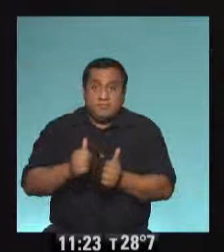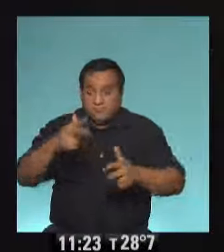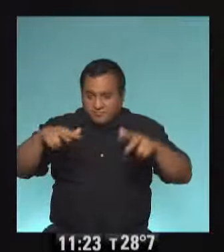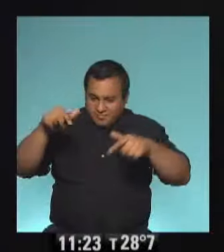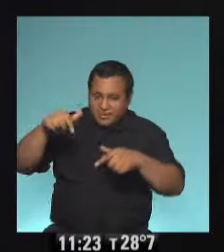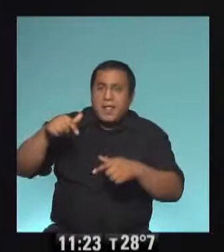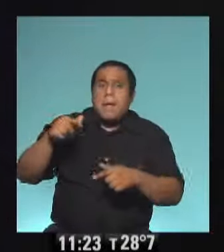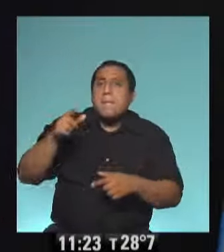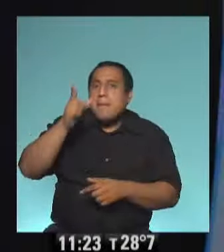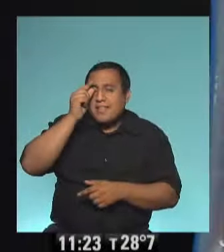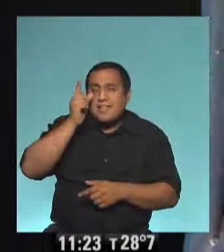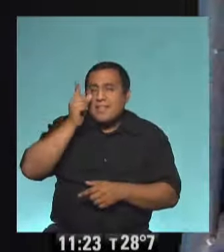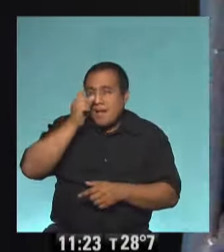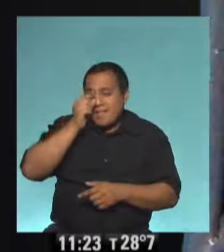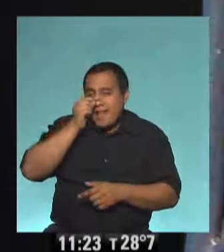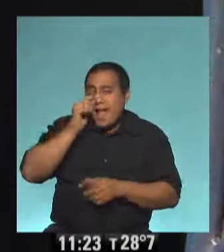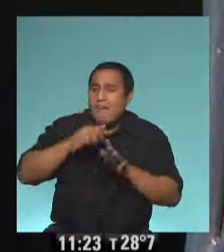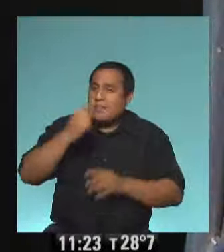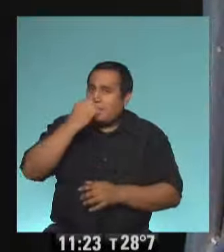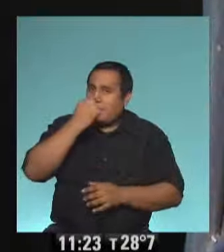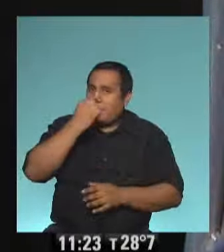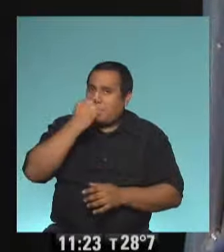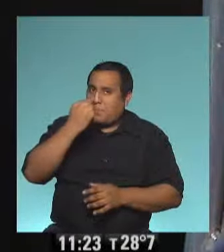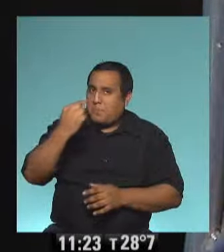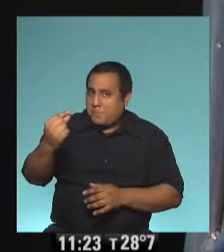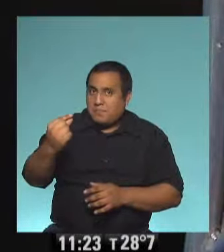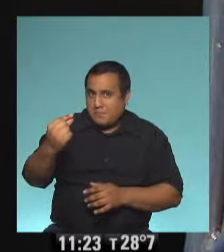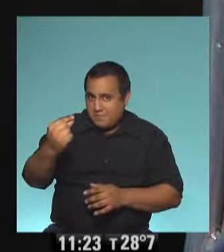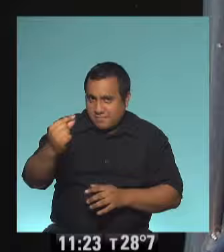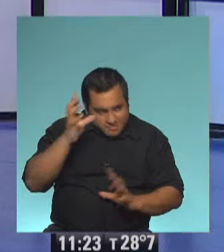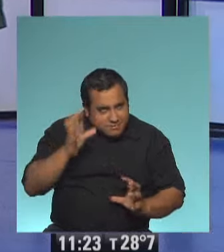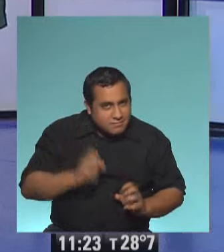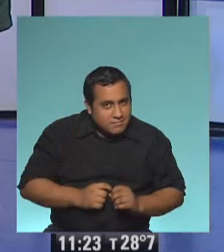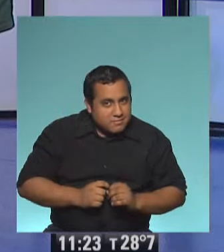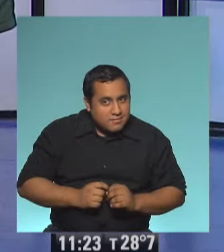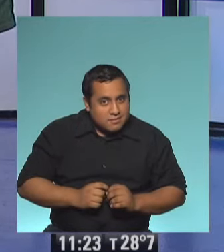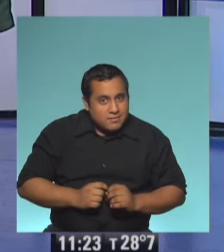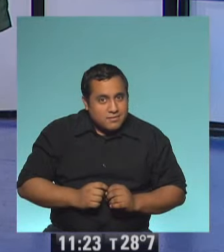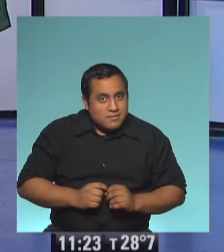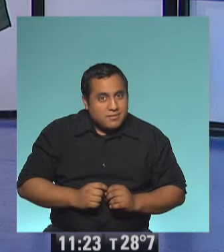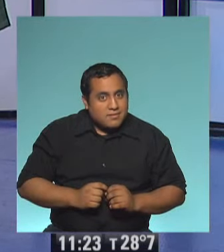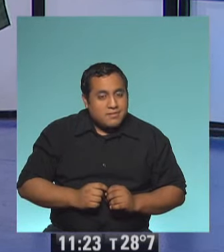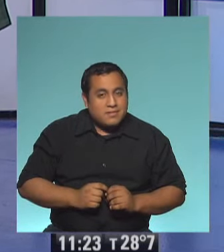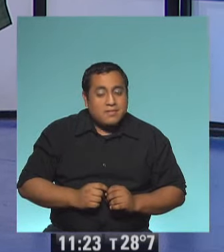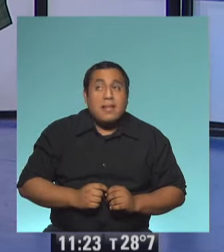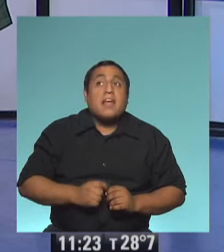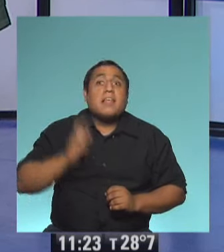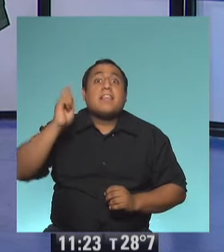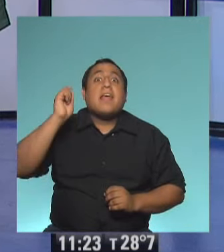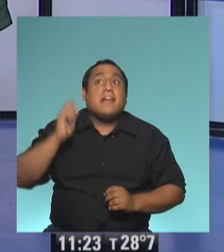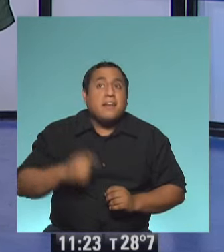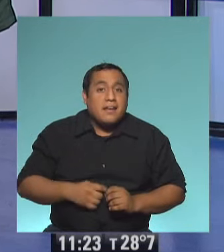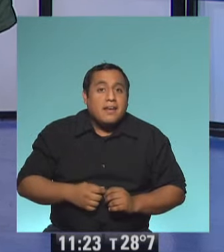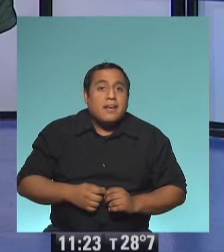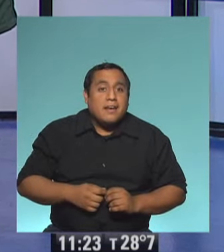le crecía la nariz en algunos momentos. ¿Ya se están acordando? ¿Se acuerdan? Fara, ¿sabés de quién estamos hablando? A ver,